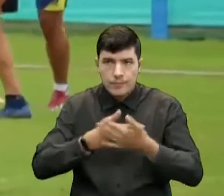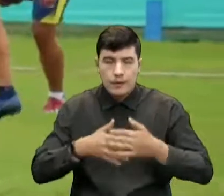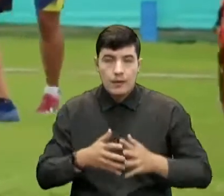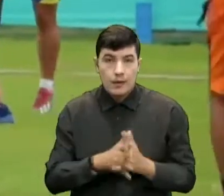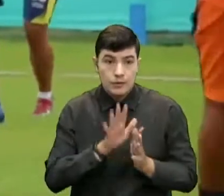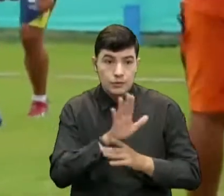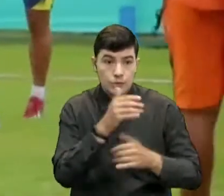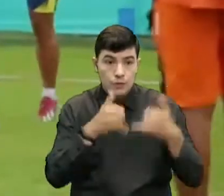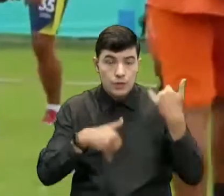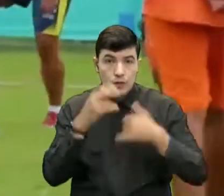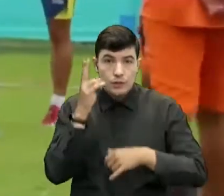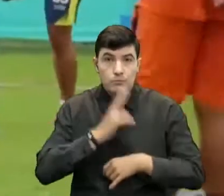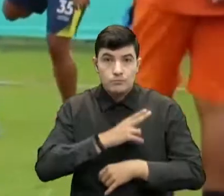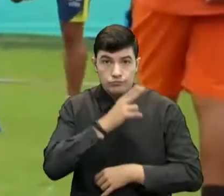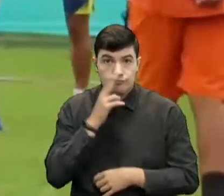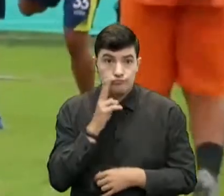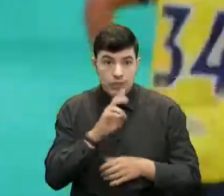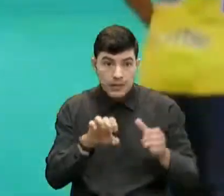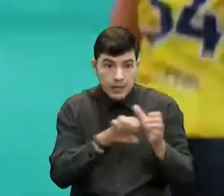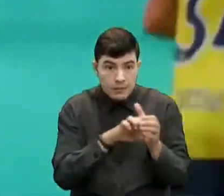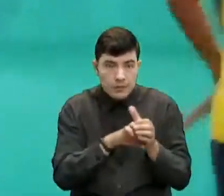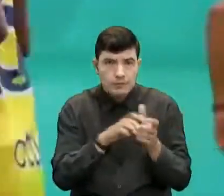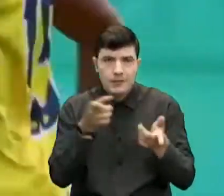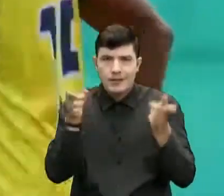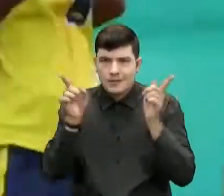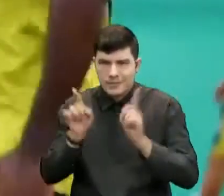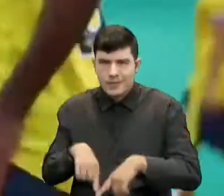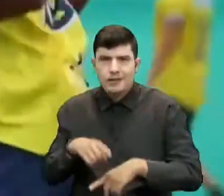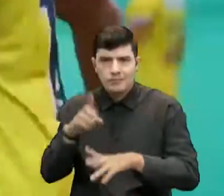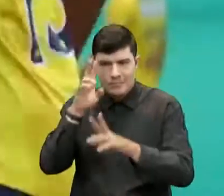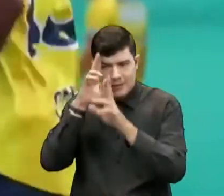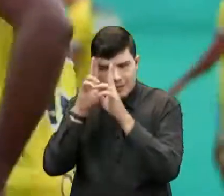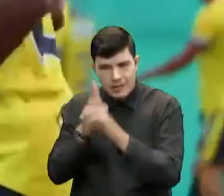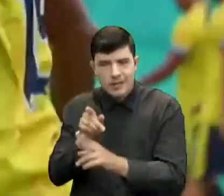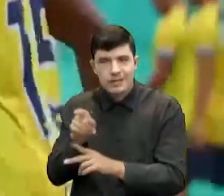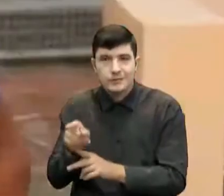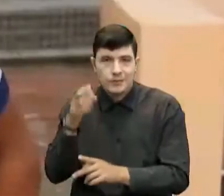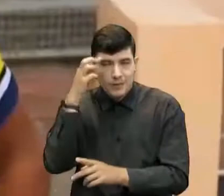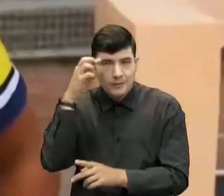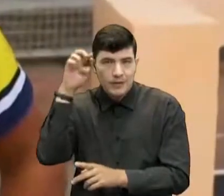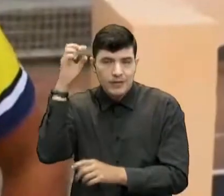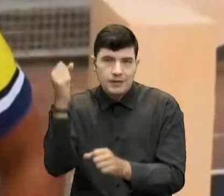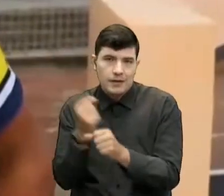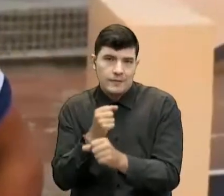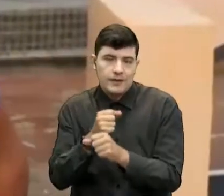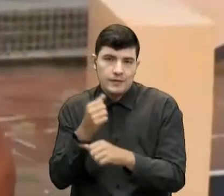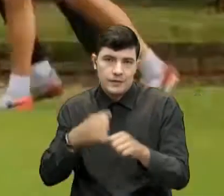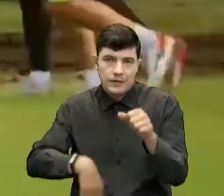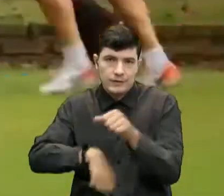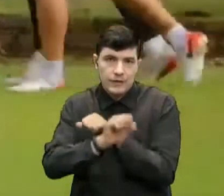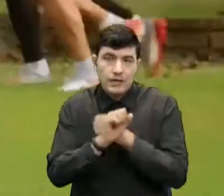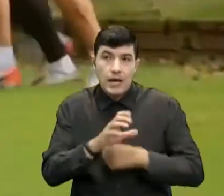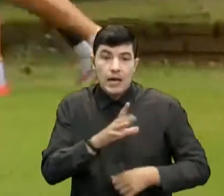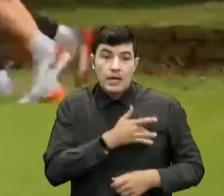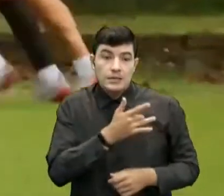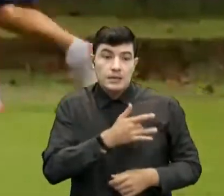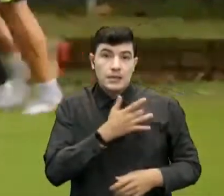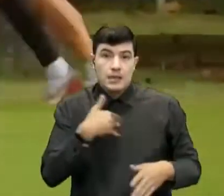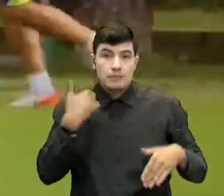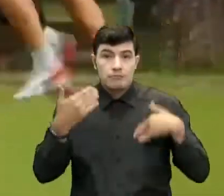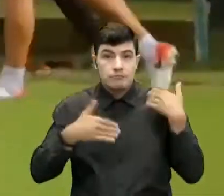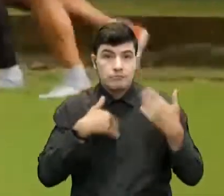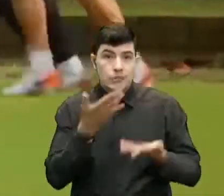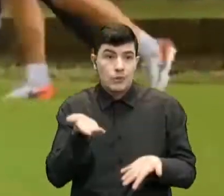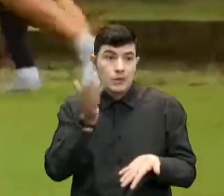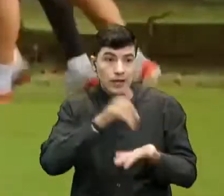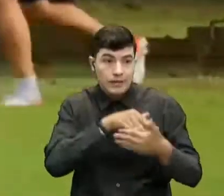están comprometidos, no solo con el equipo, también con la profesión. Alegría porque se puede volver a pisar el campo de juego. El domingo a las 4 de la